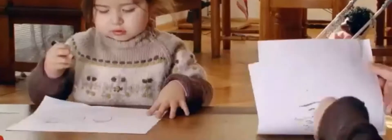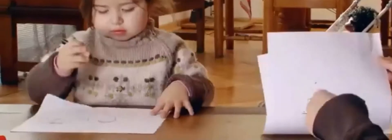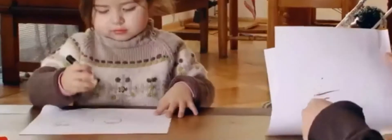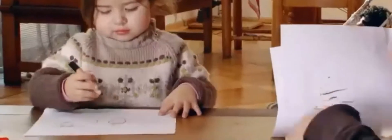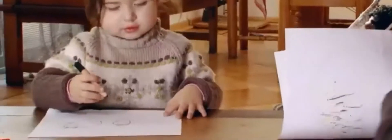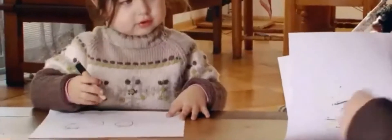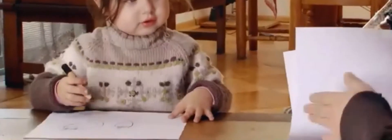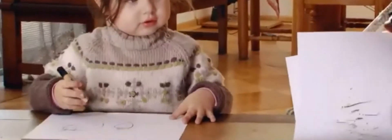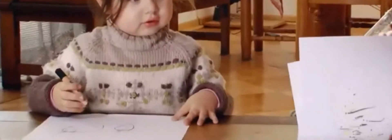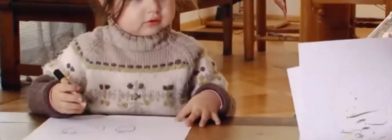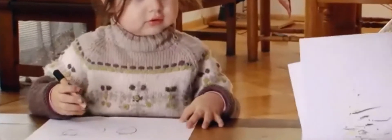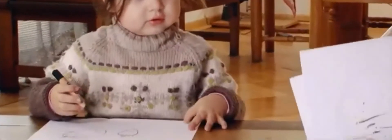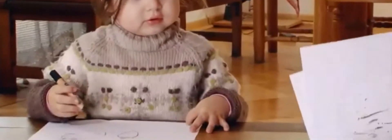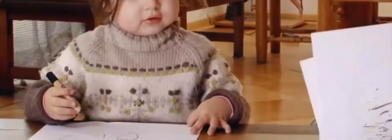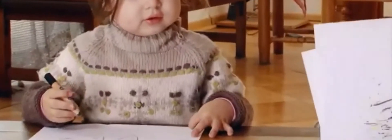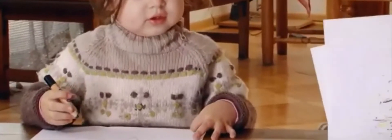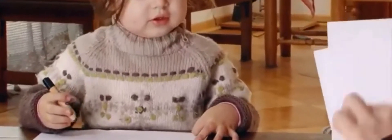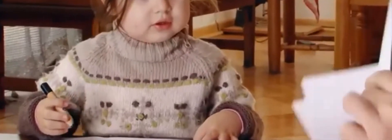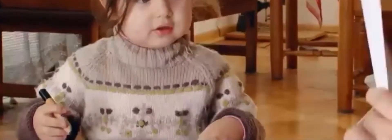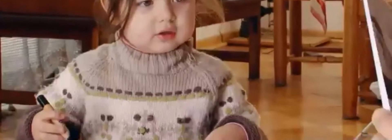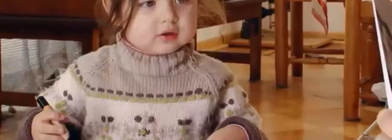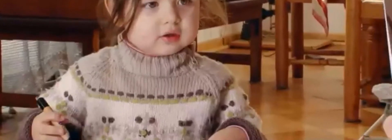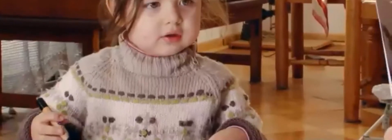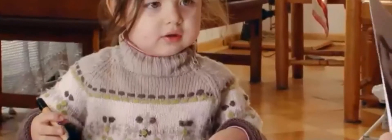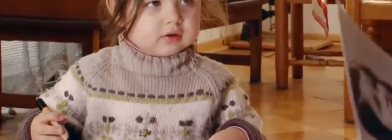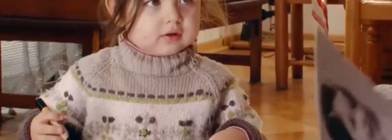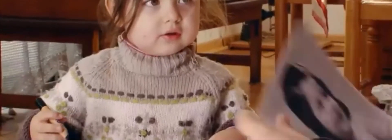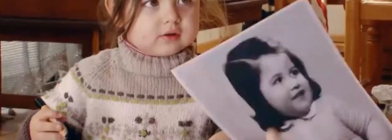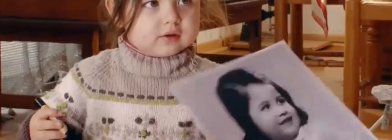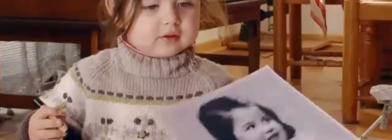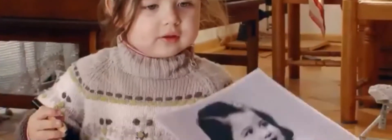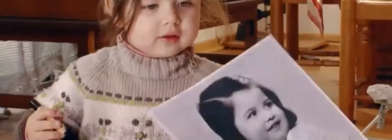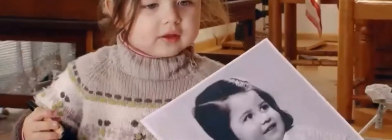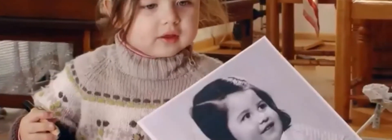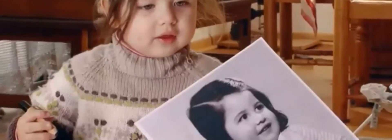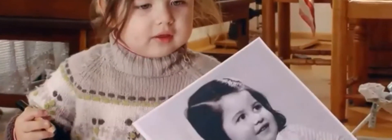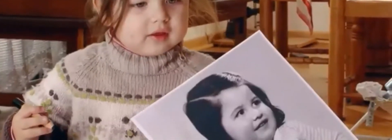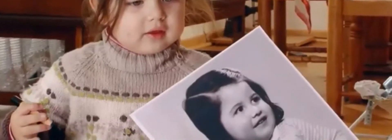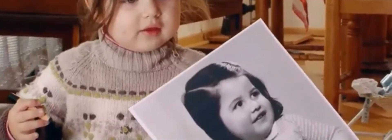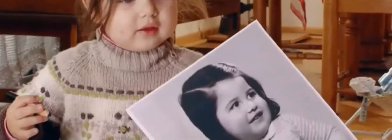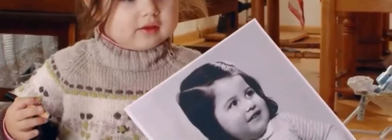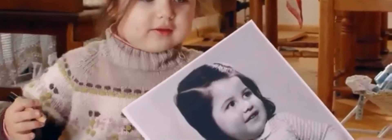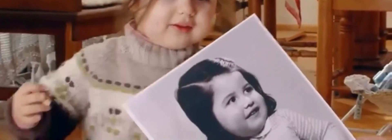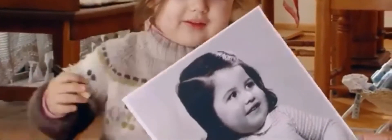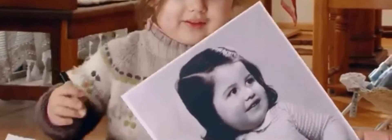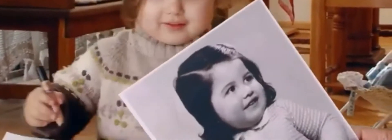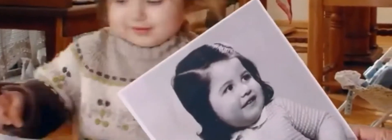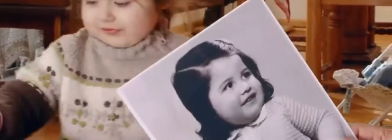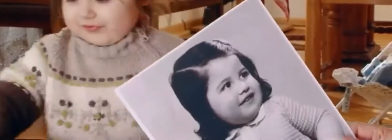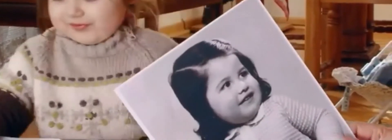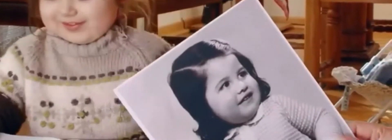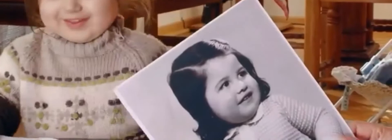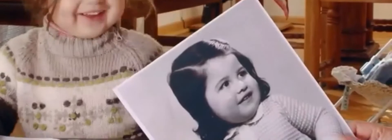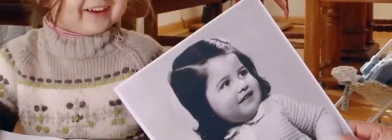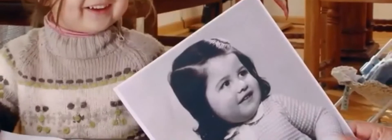oye martín de que voy a mostrar una foto y me quiere ya tenemos una foto y tú me dices